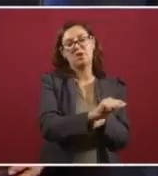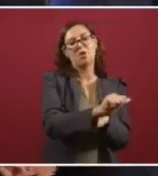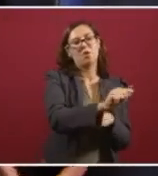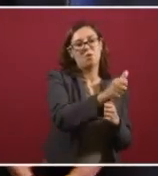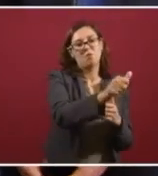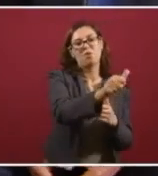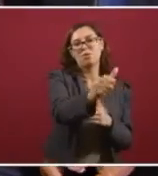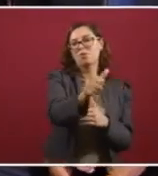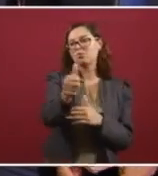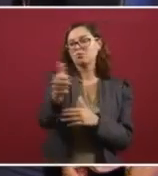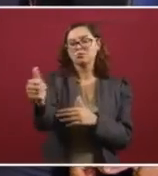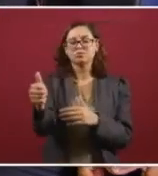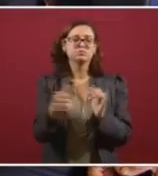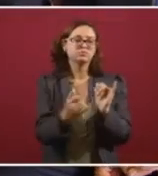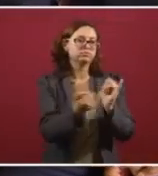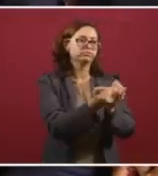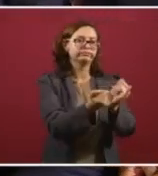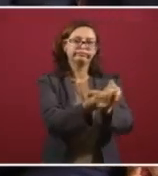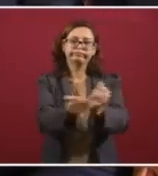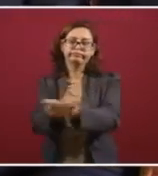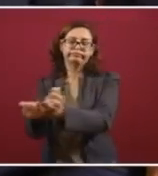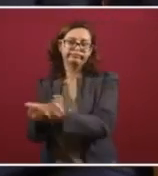acuerdos posteriores